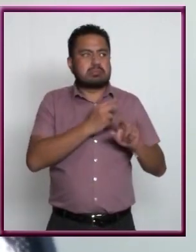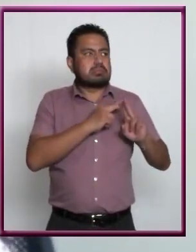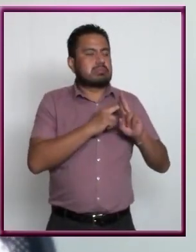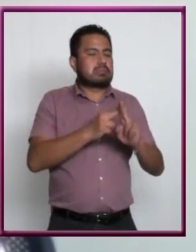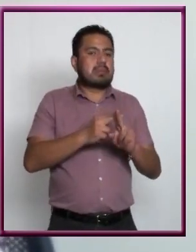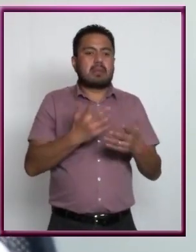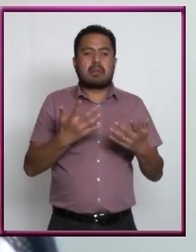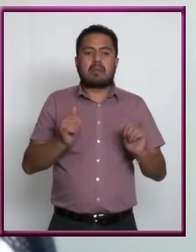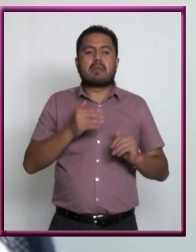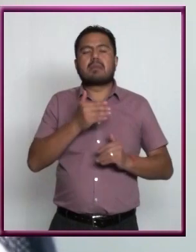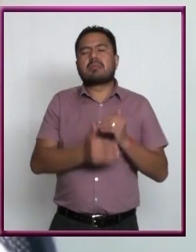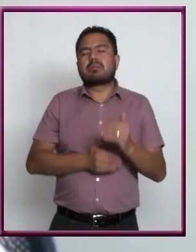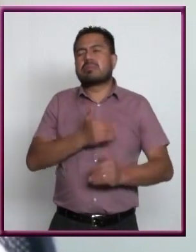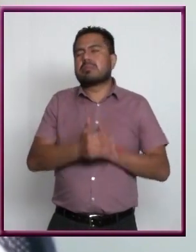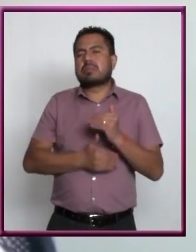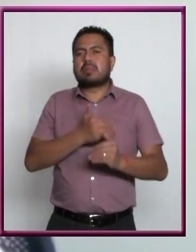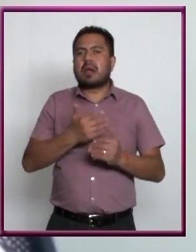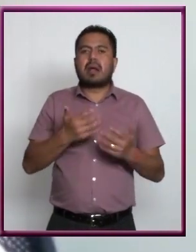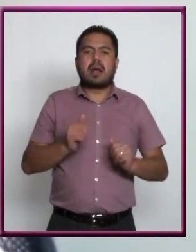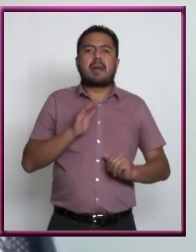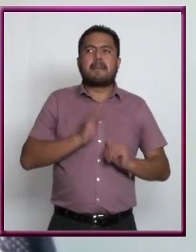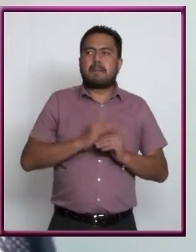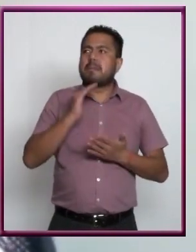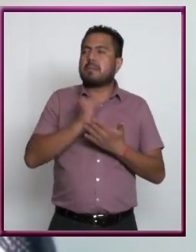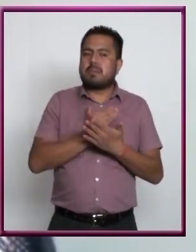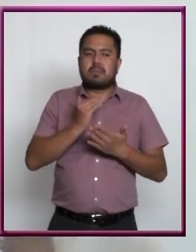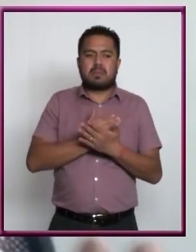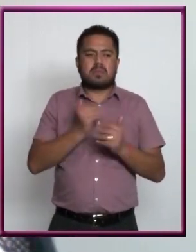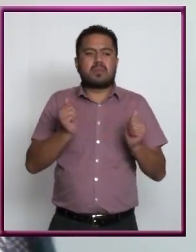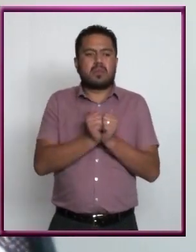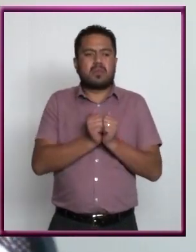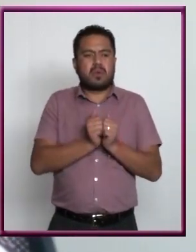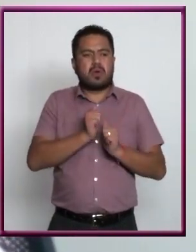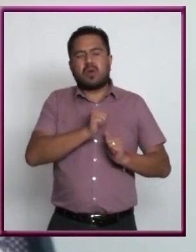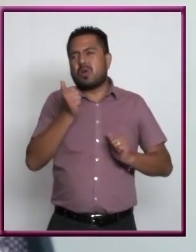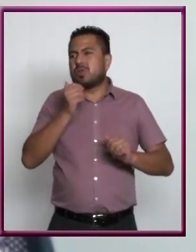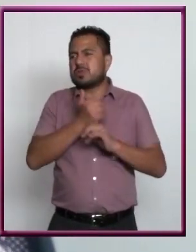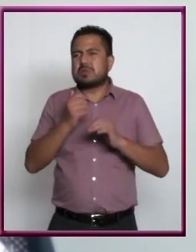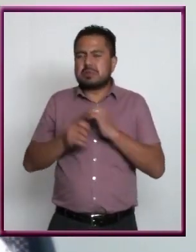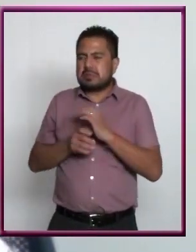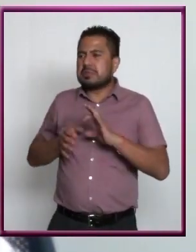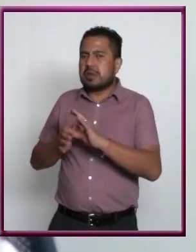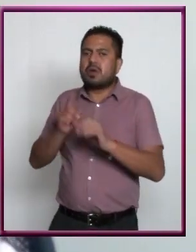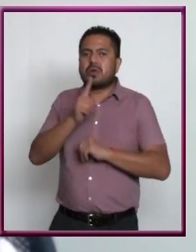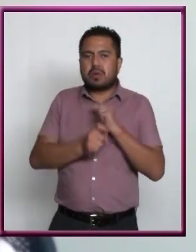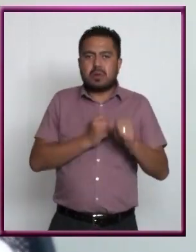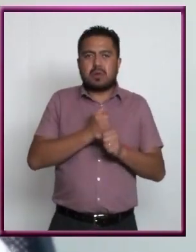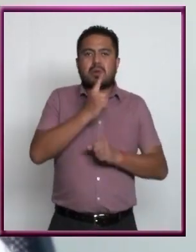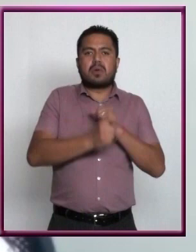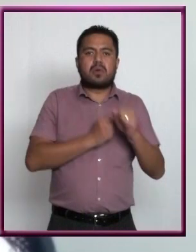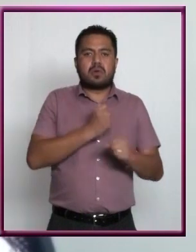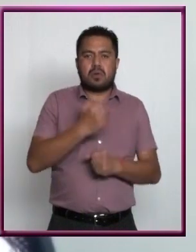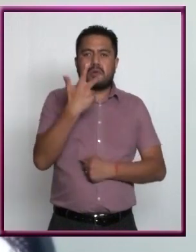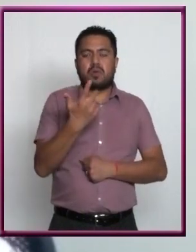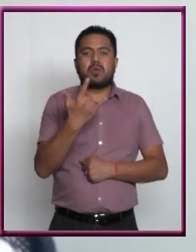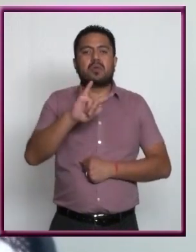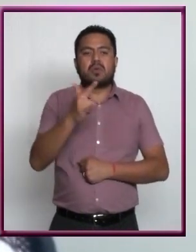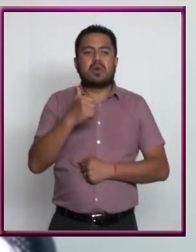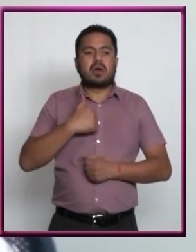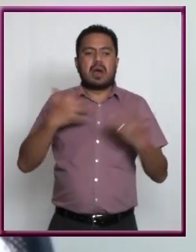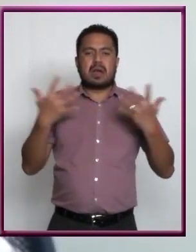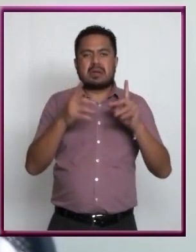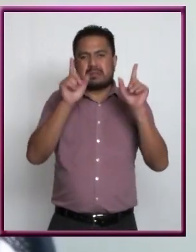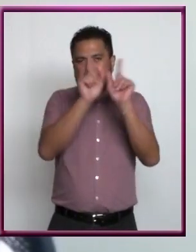pero durante mucho tiempo, ya cada vez menos, porque me he liado con otras cosas, pero cada año el 8 de julio he